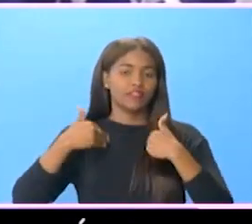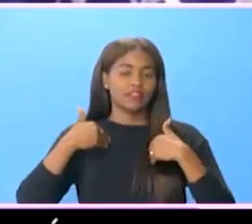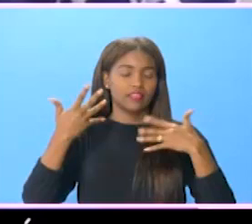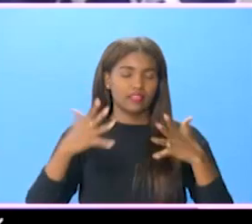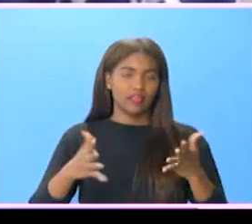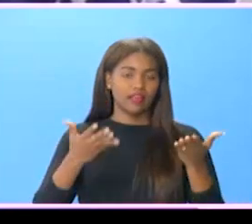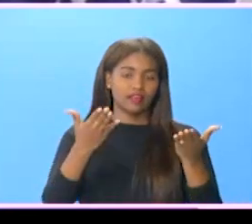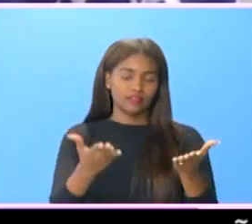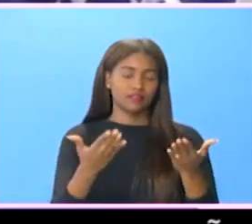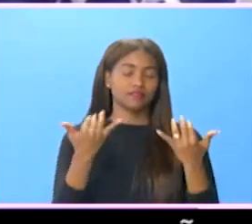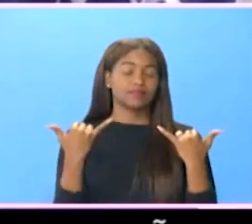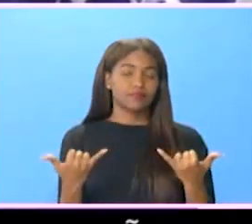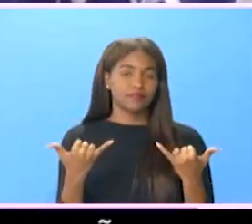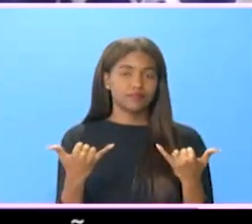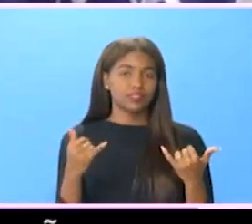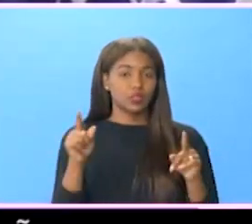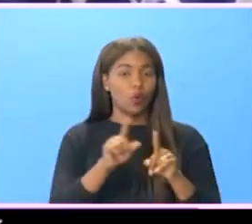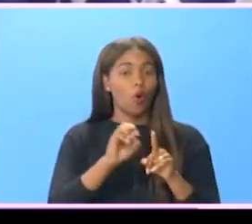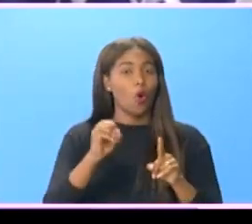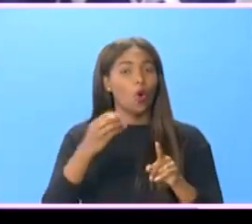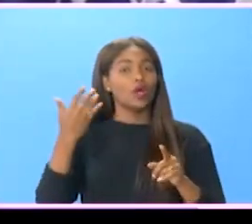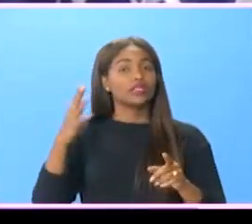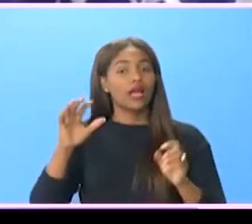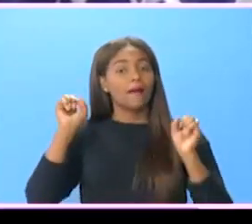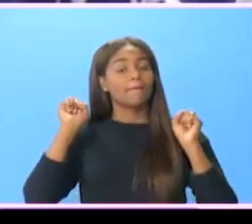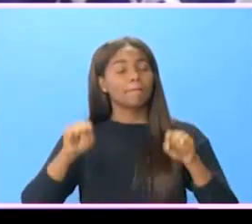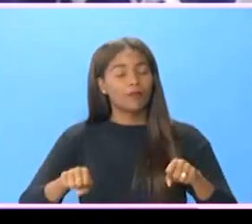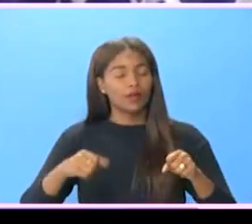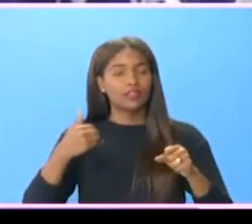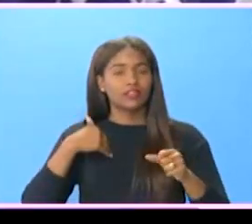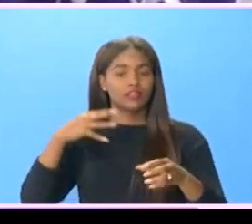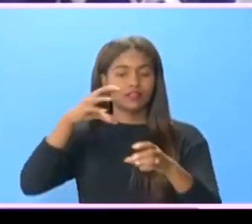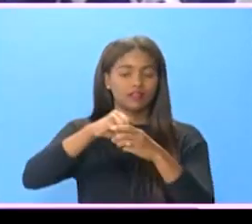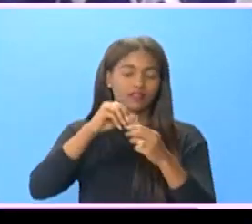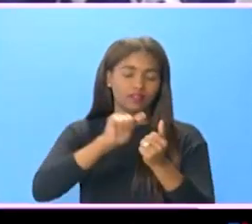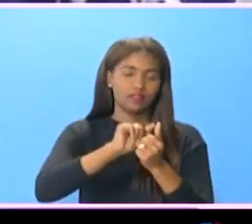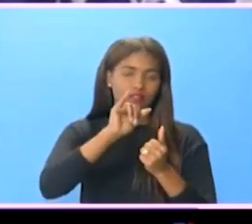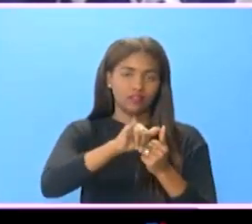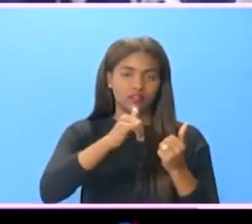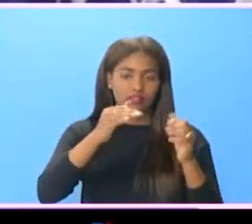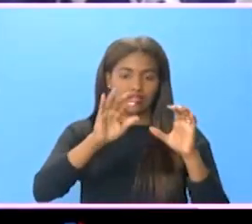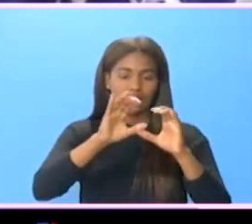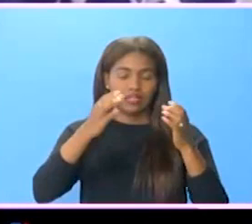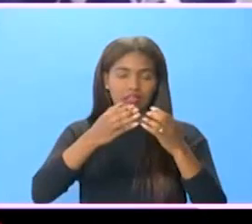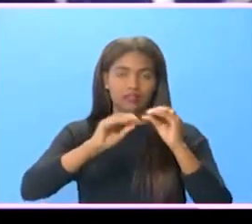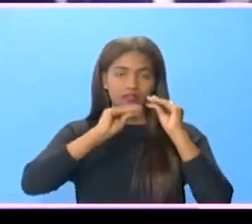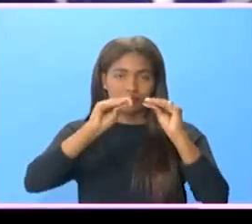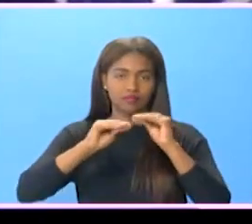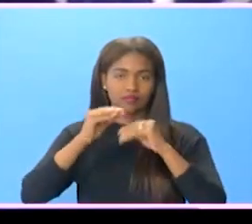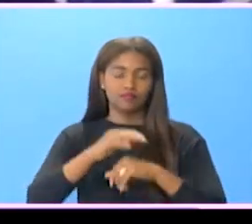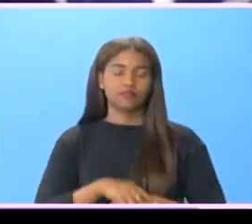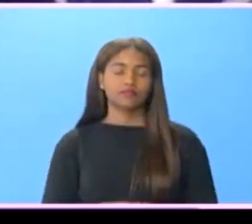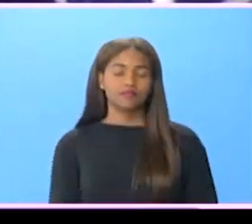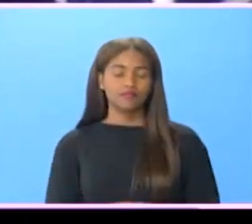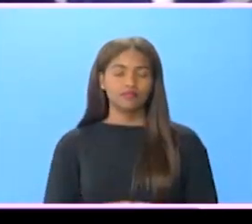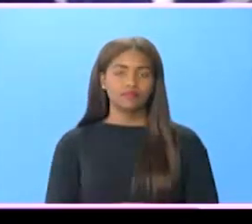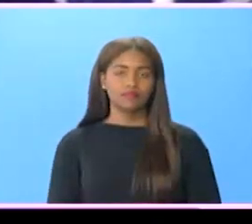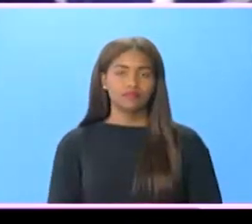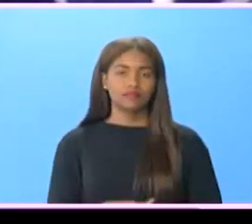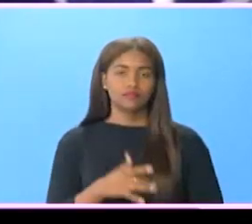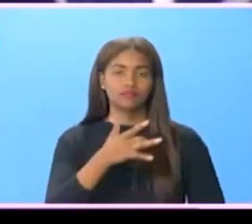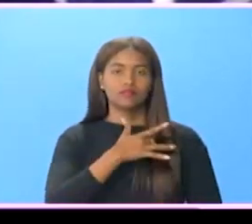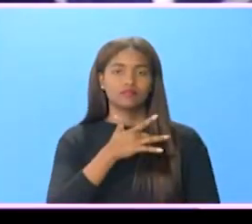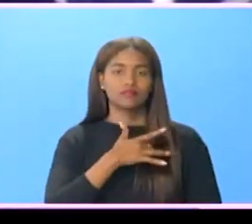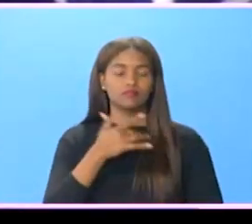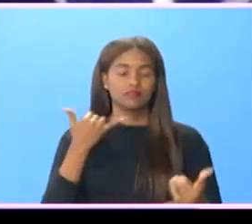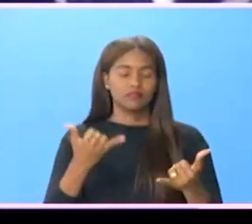sus hermosos libros o han tenido el privilegio de compartir en las aulas sus enseñanzas. Me siento muy honrada por